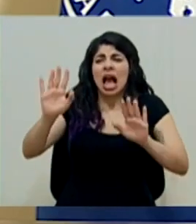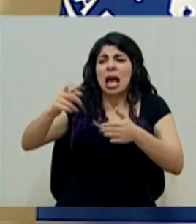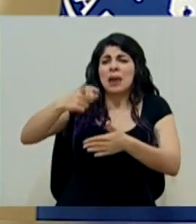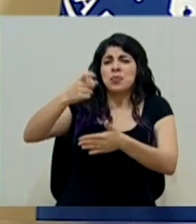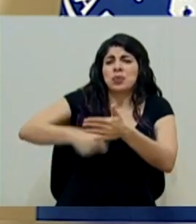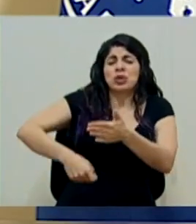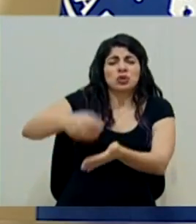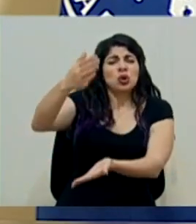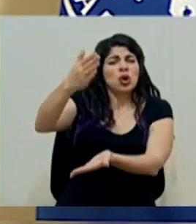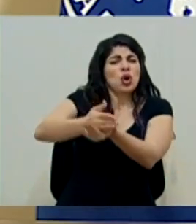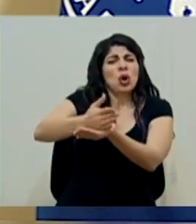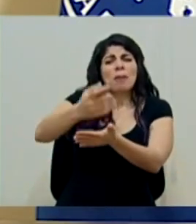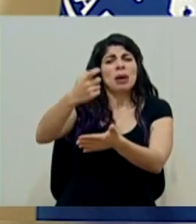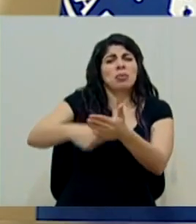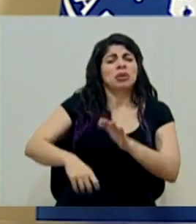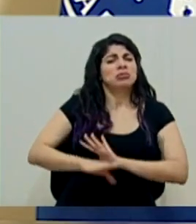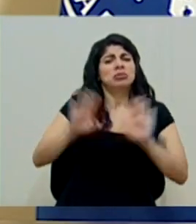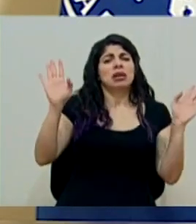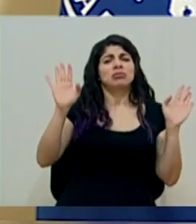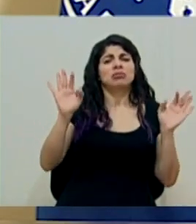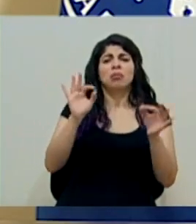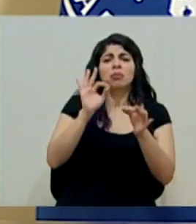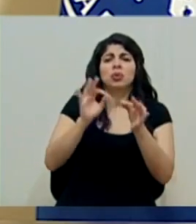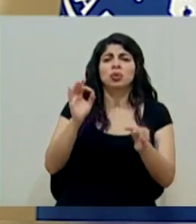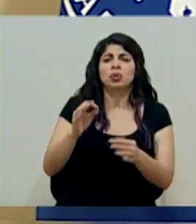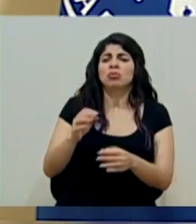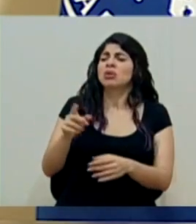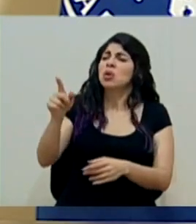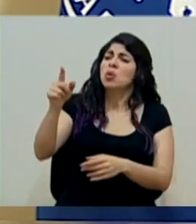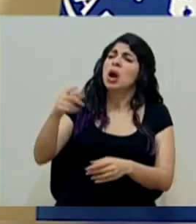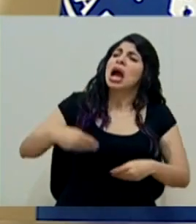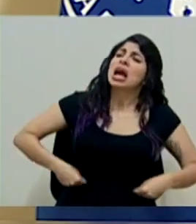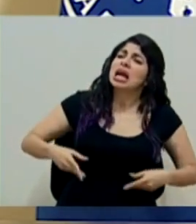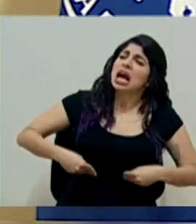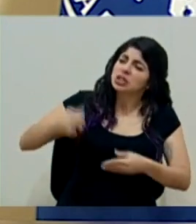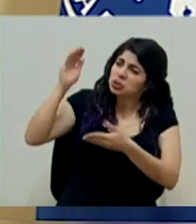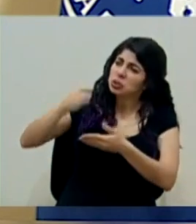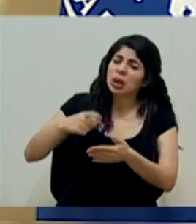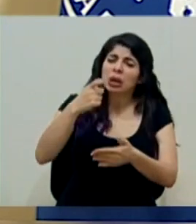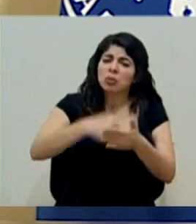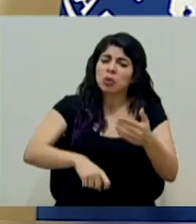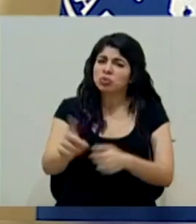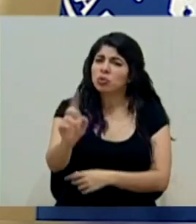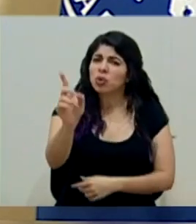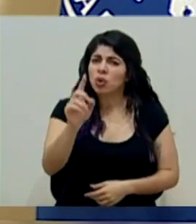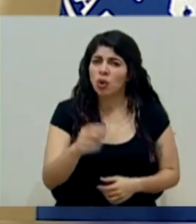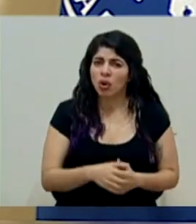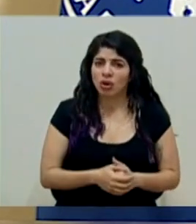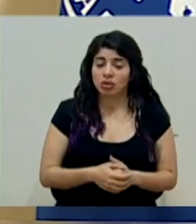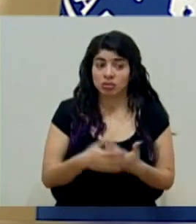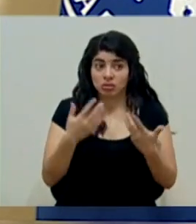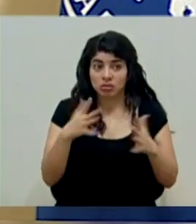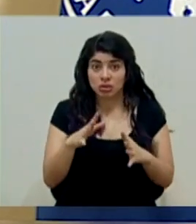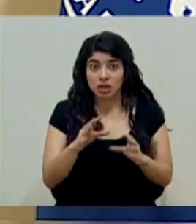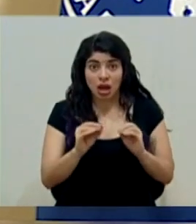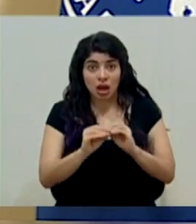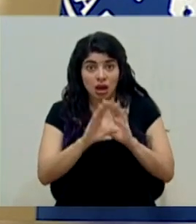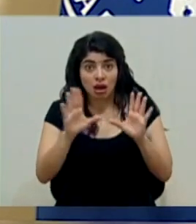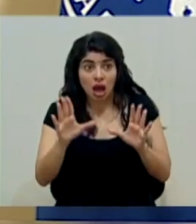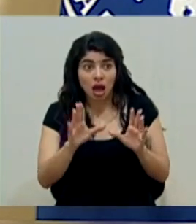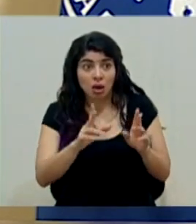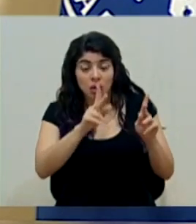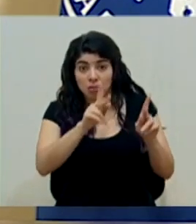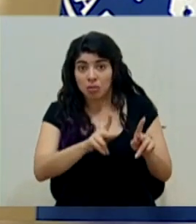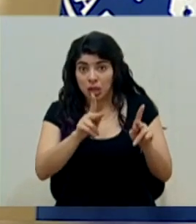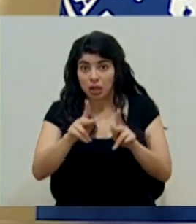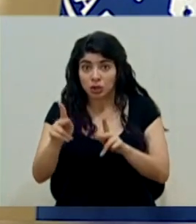impuestos, sin más, recorte gasto y no más impuestos. Como lo ha dejado claro la